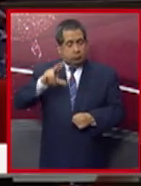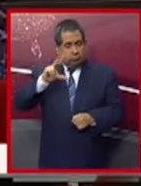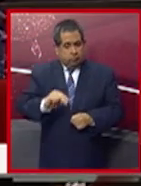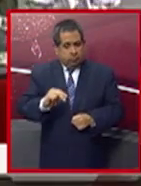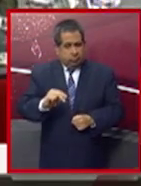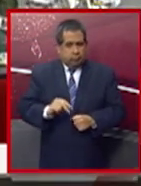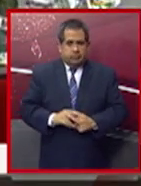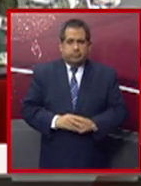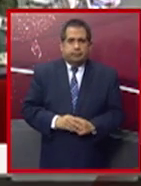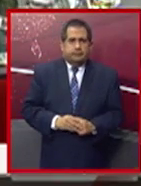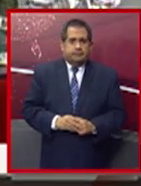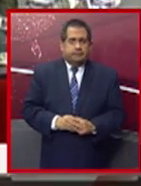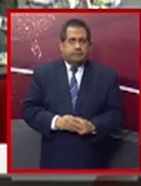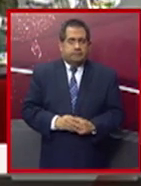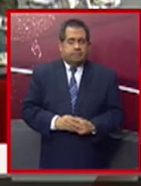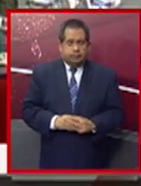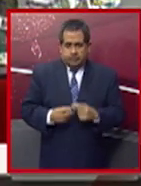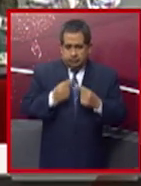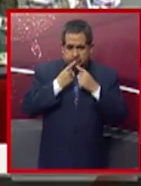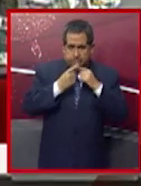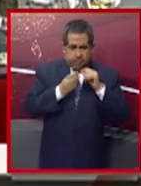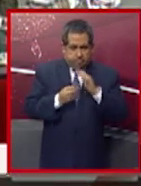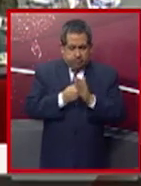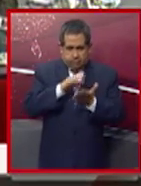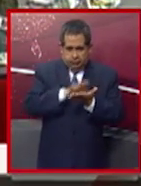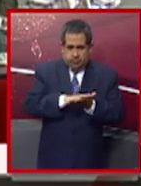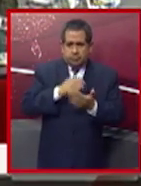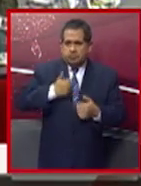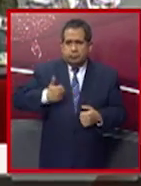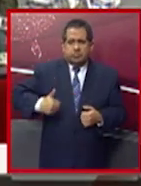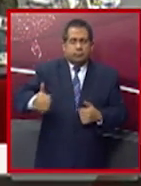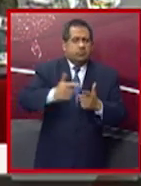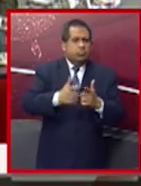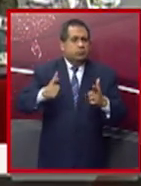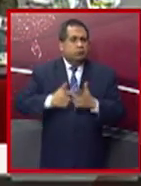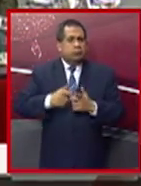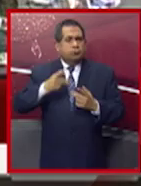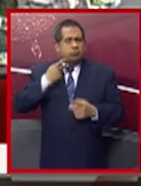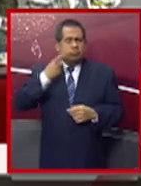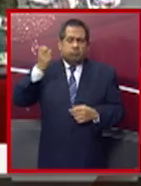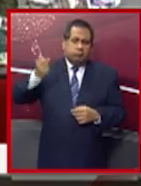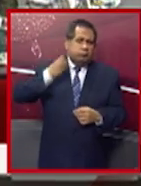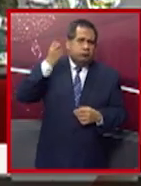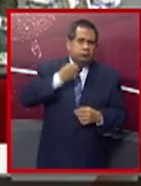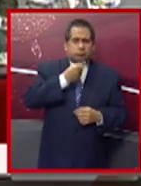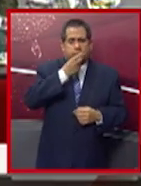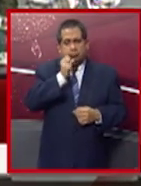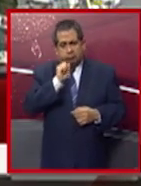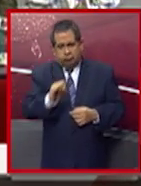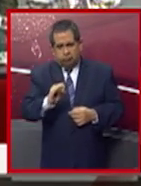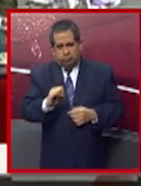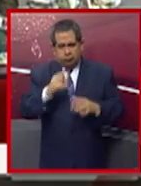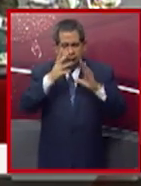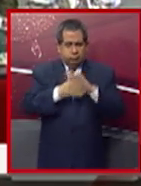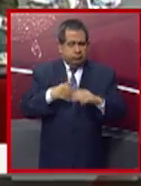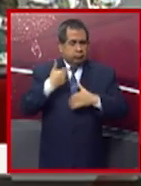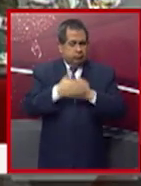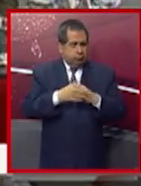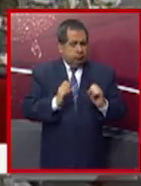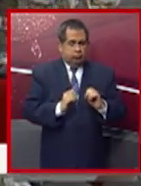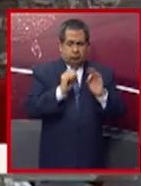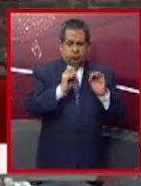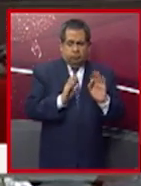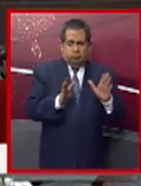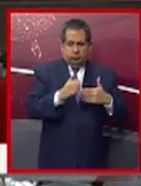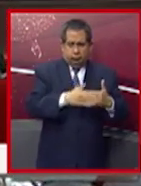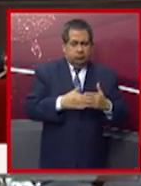mujeres. Luego de la fundamentación, los grupos parlamentarios se pronunciaron en tribuna a favor para crear estos centros que también